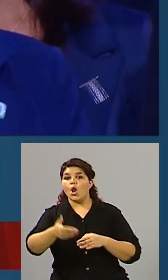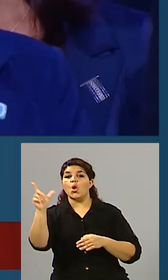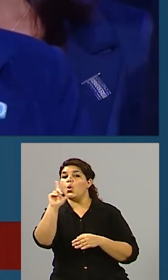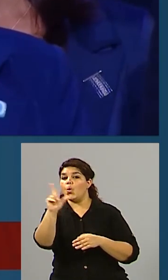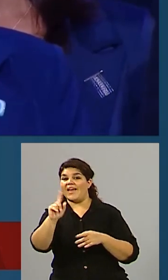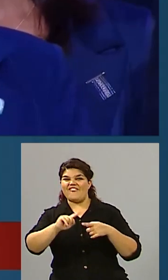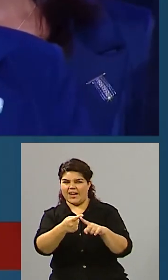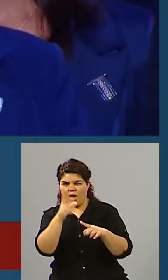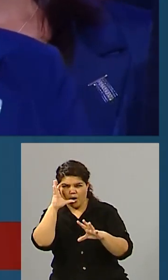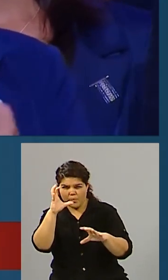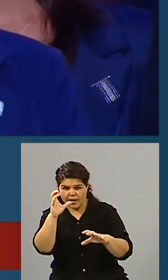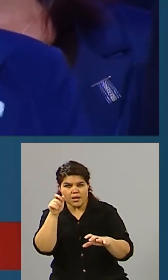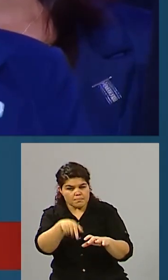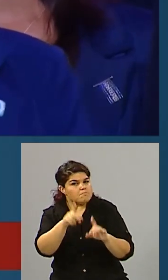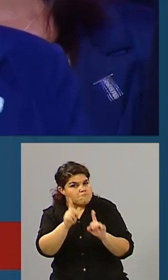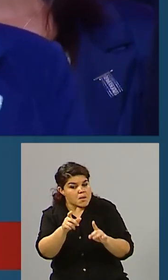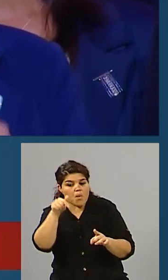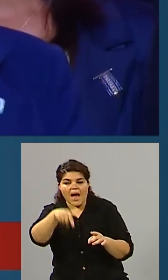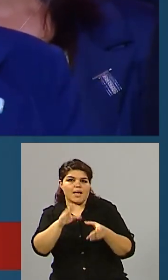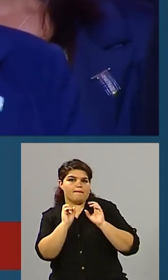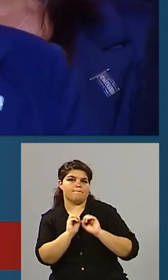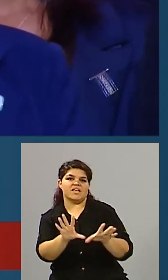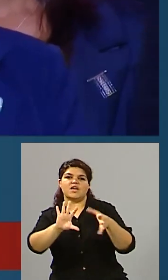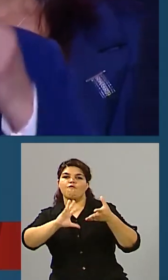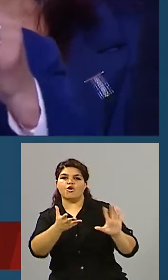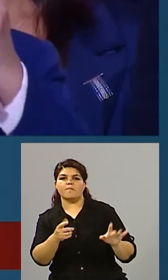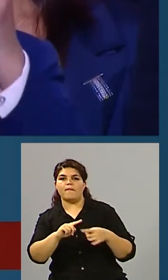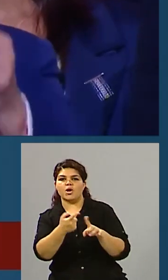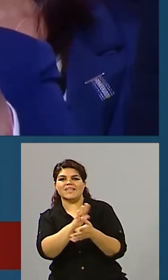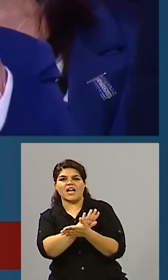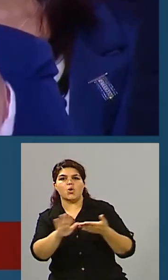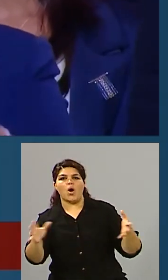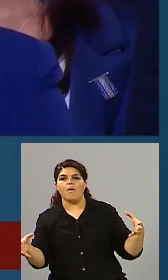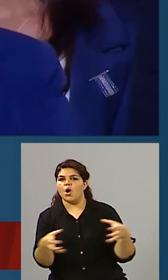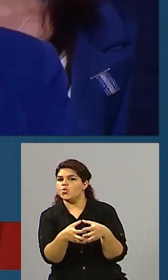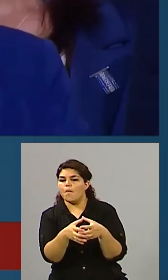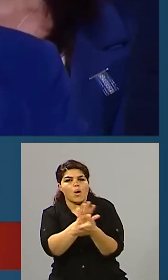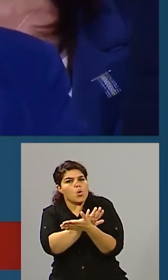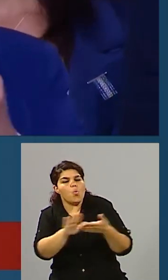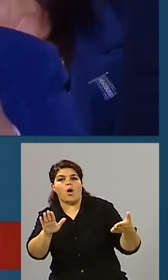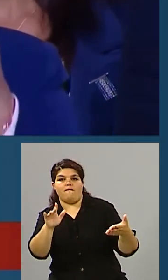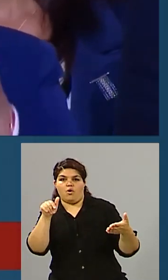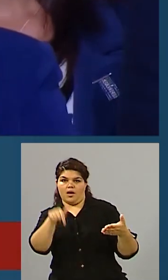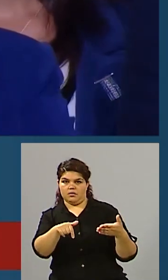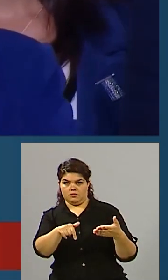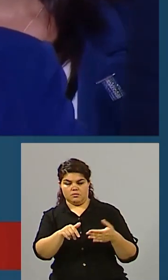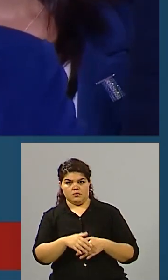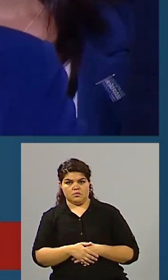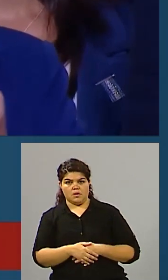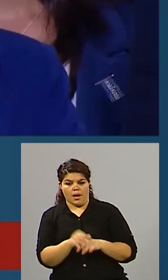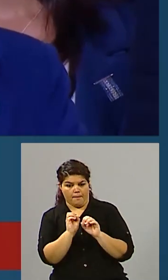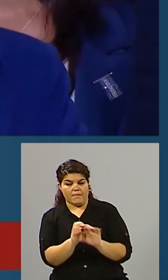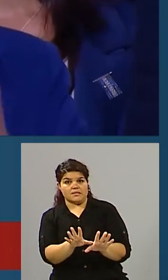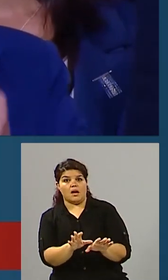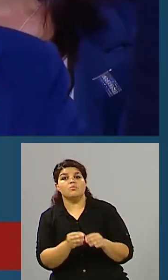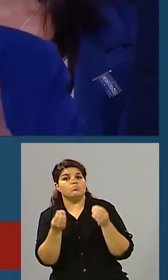país, sí, allí nació definitivamente un nuevo sistema político a nivel nacional. Vamos a tener una